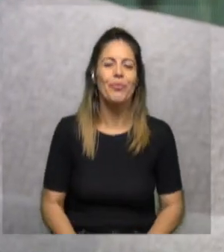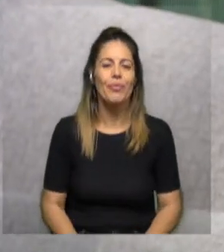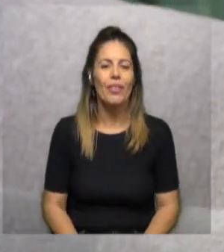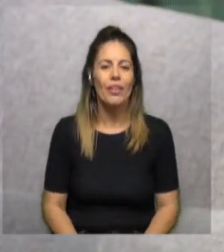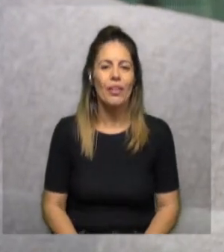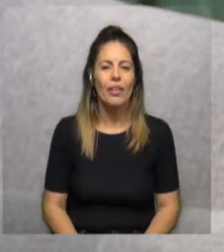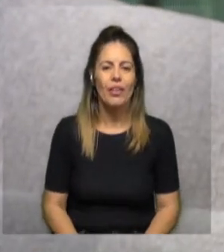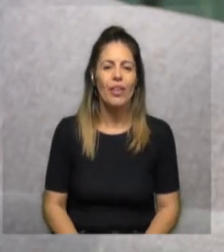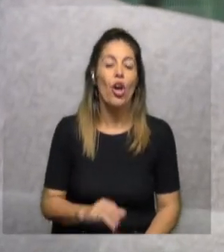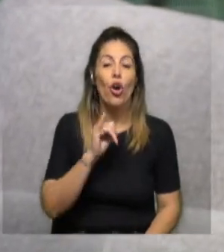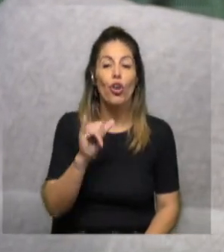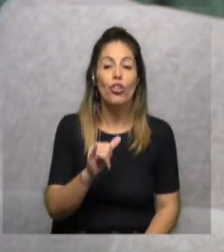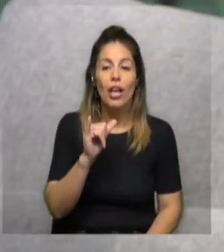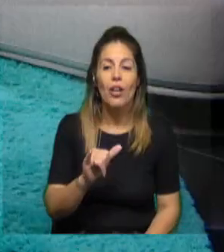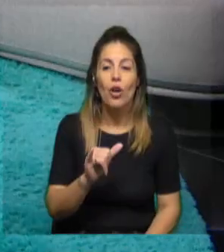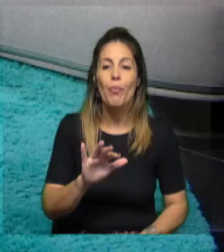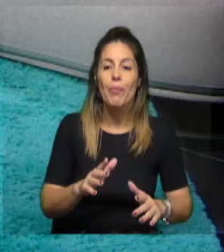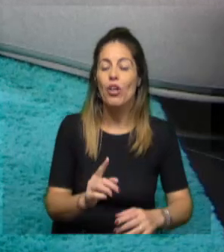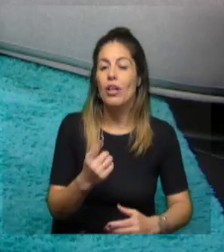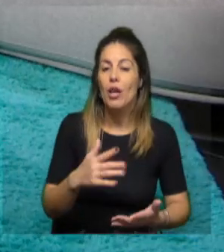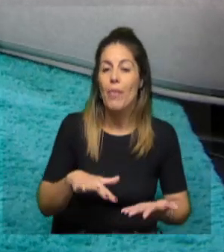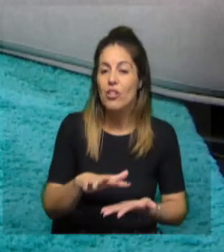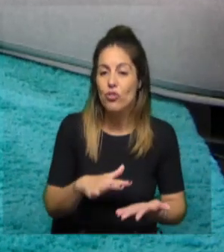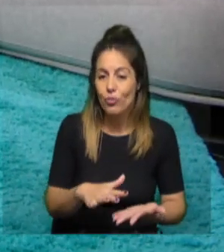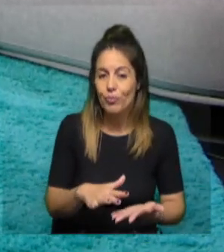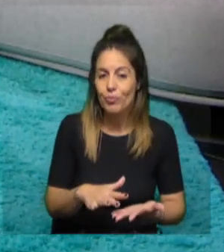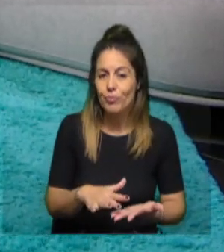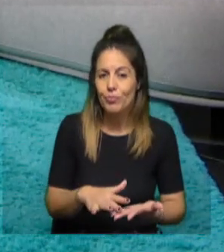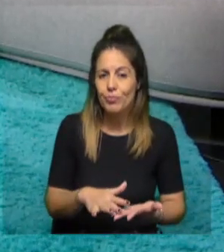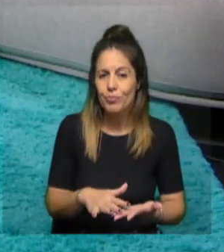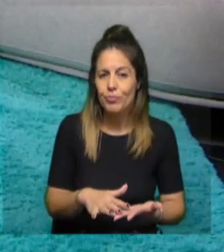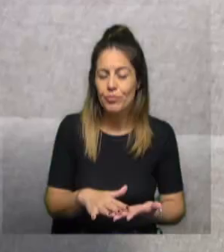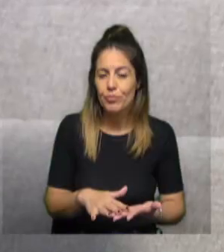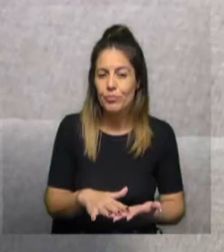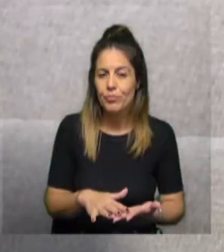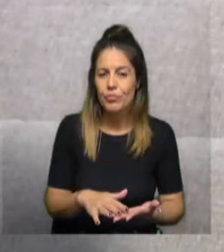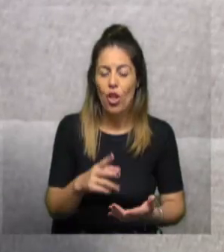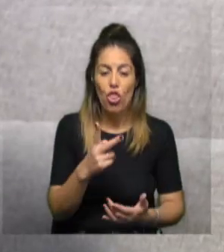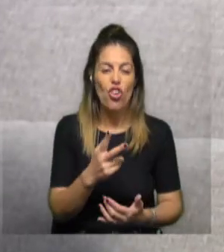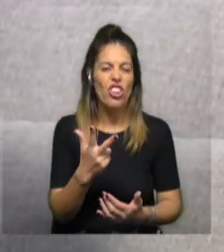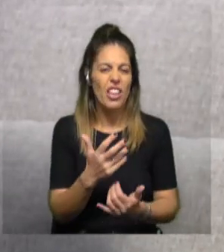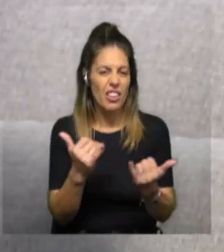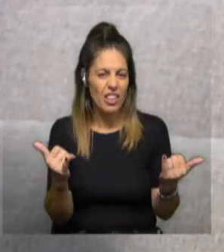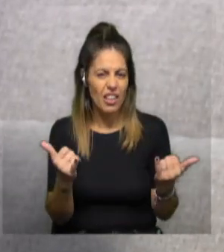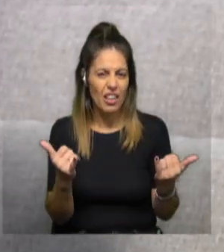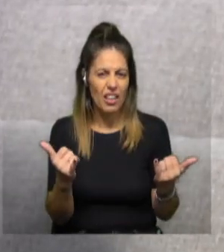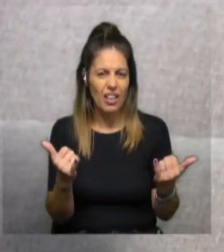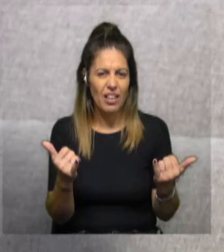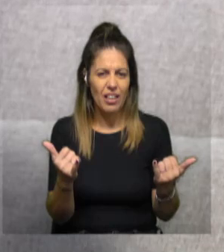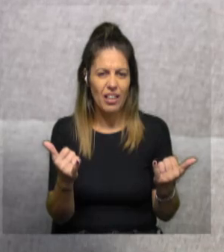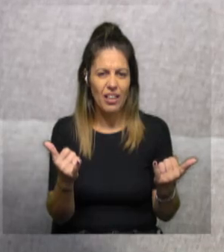la... Contanos primero qué pasó, porque puede haber gente que no tenga idea. Hace dos o tres días...